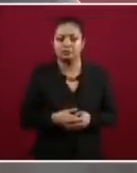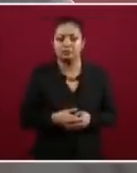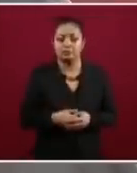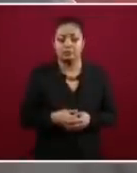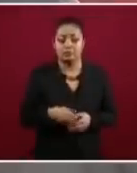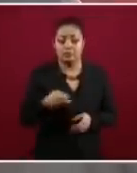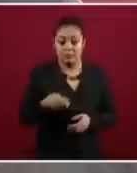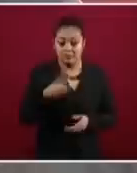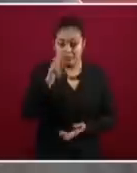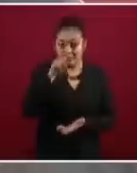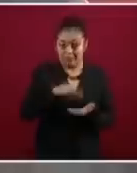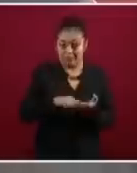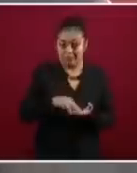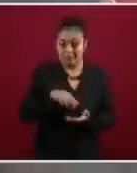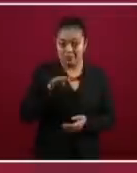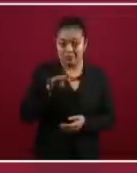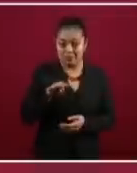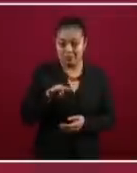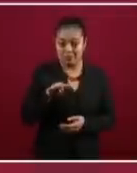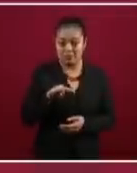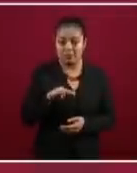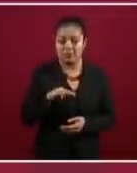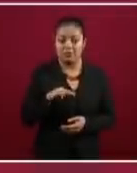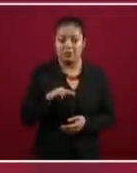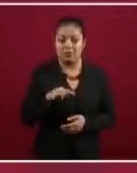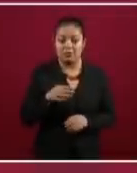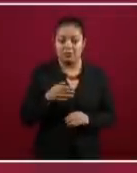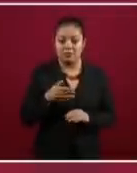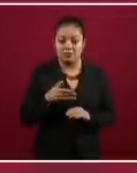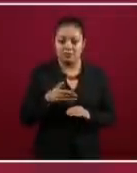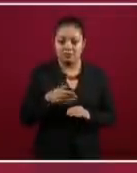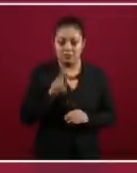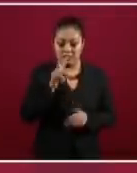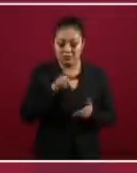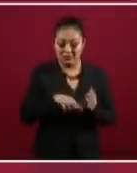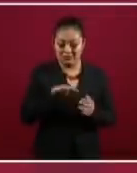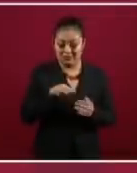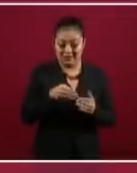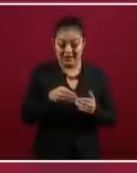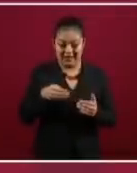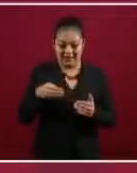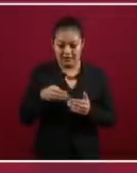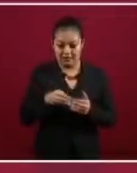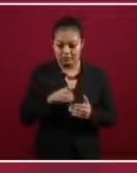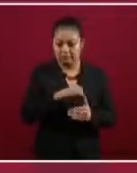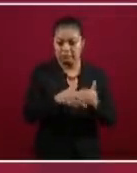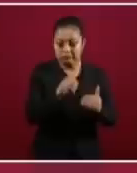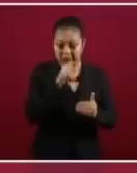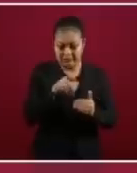Este año, ya antes de que termine este año,